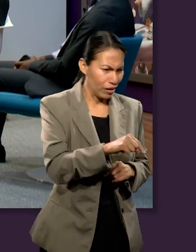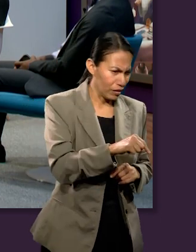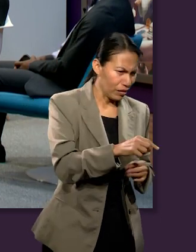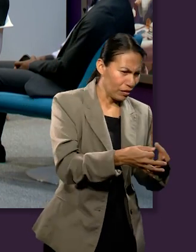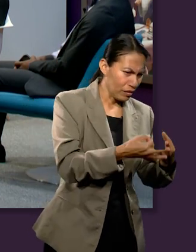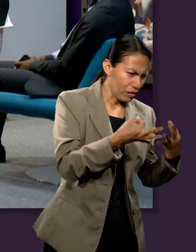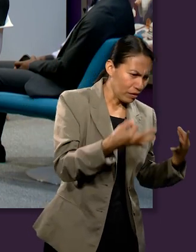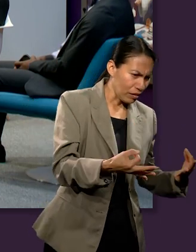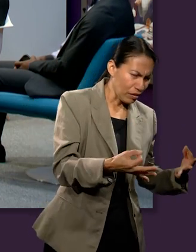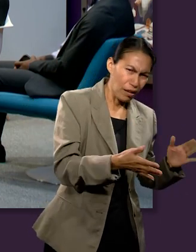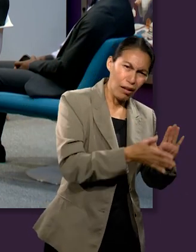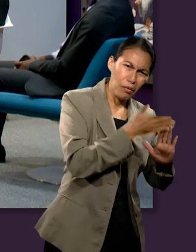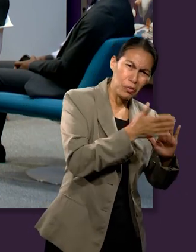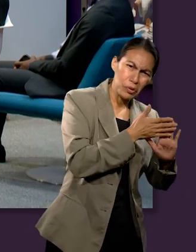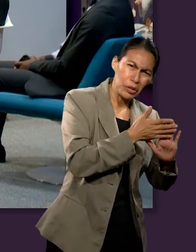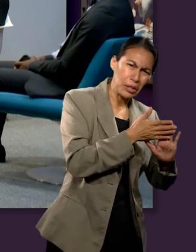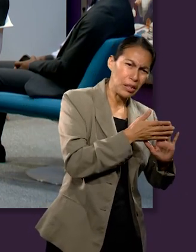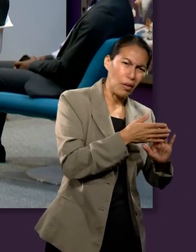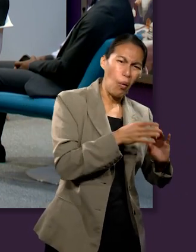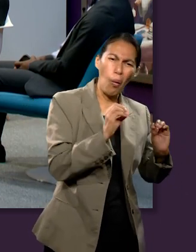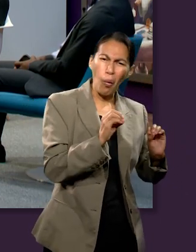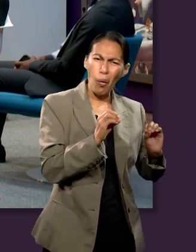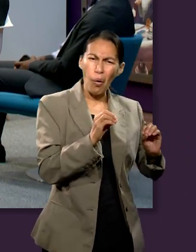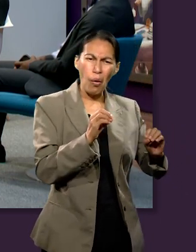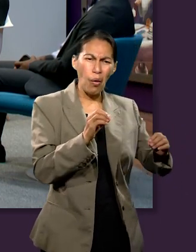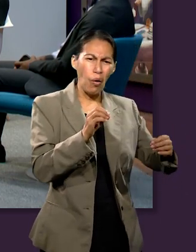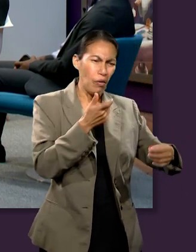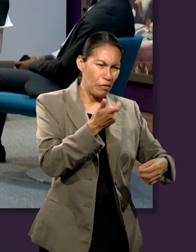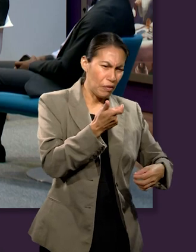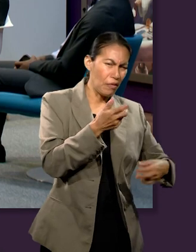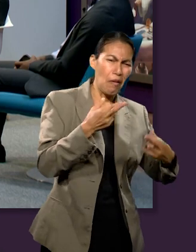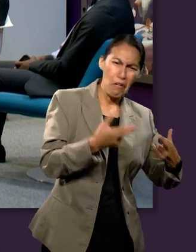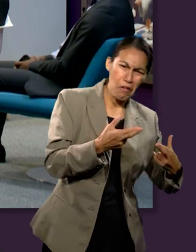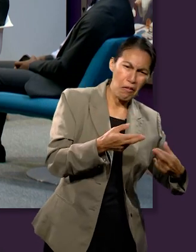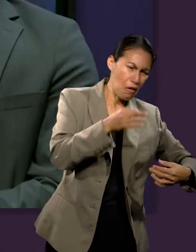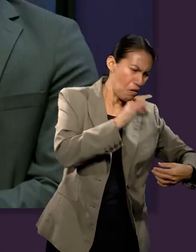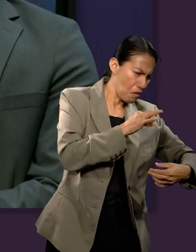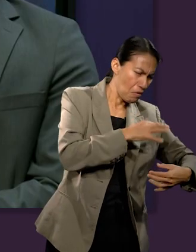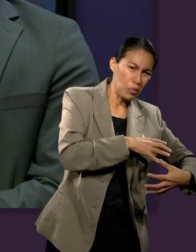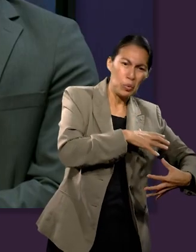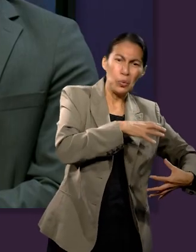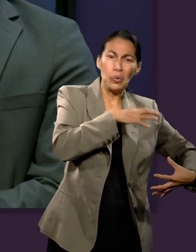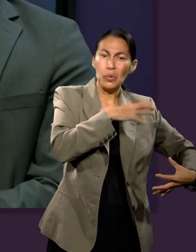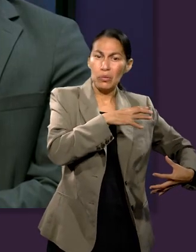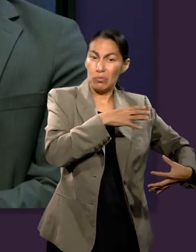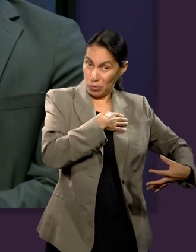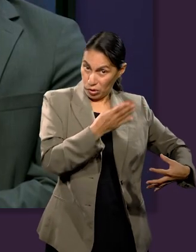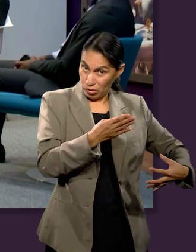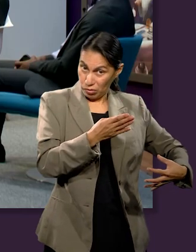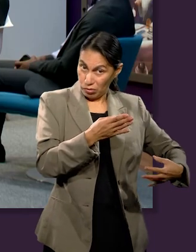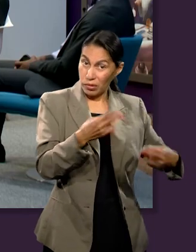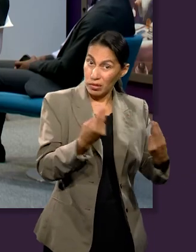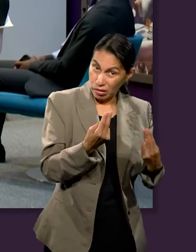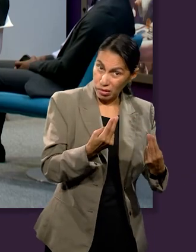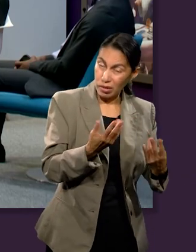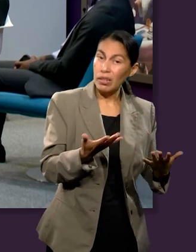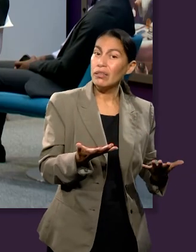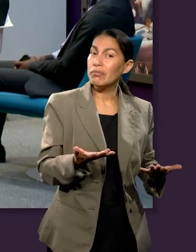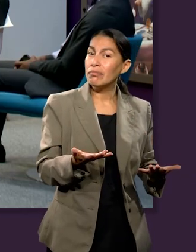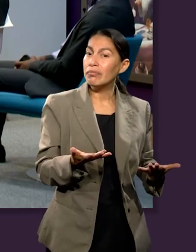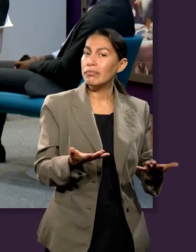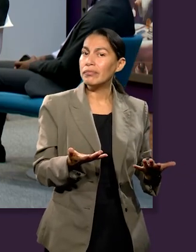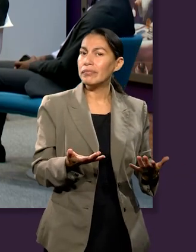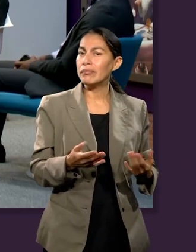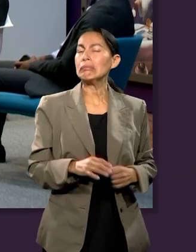en esta tierra la riquezas son buenas son malas son necesarias